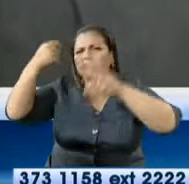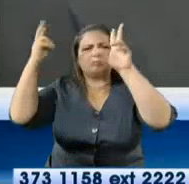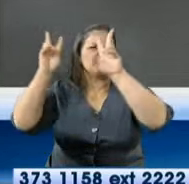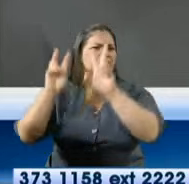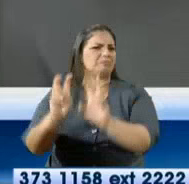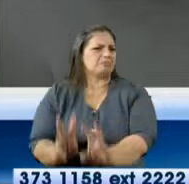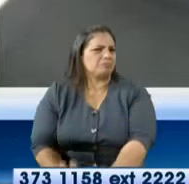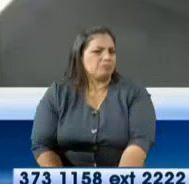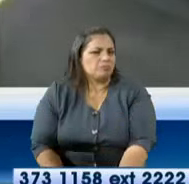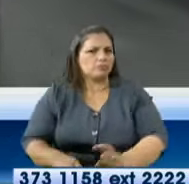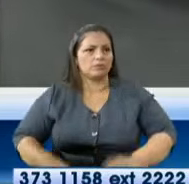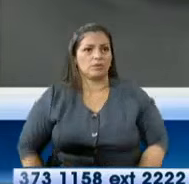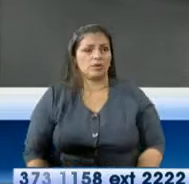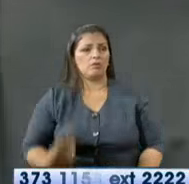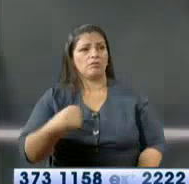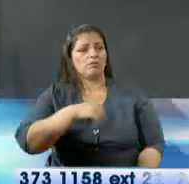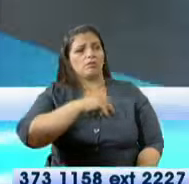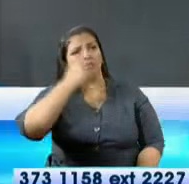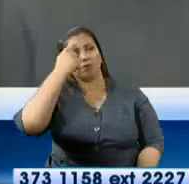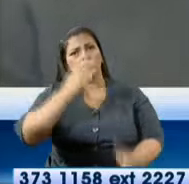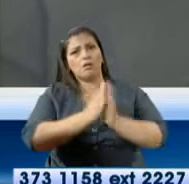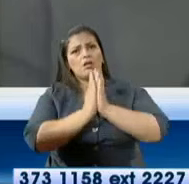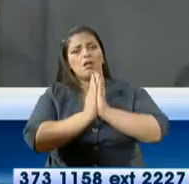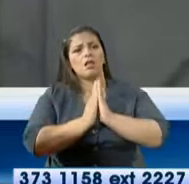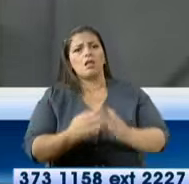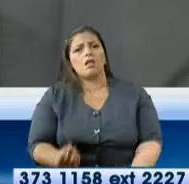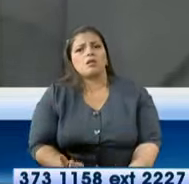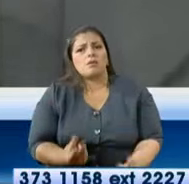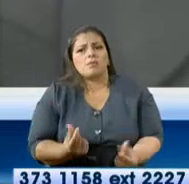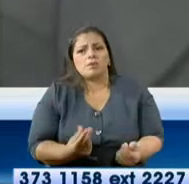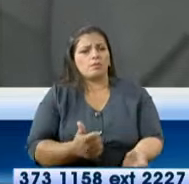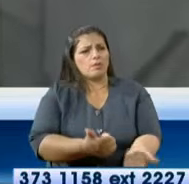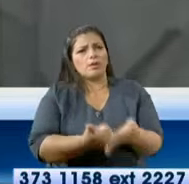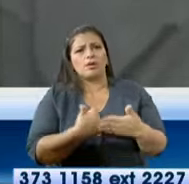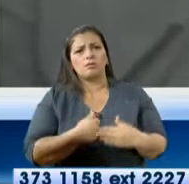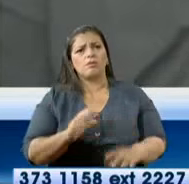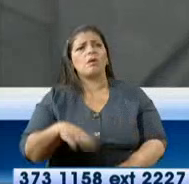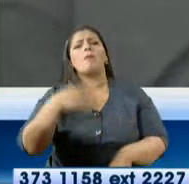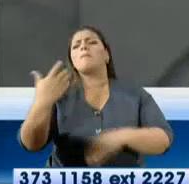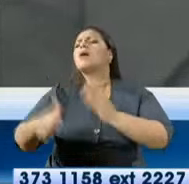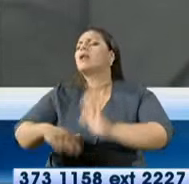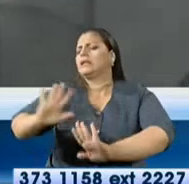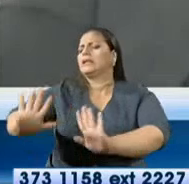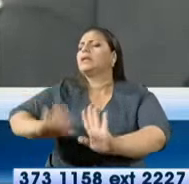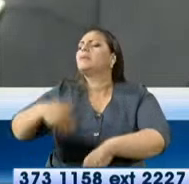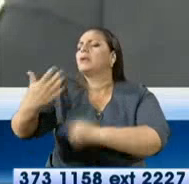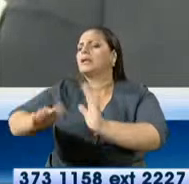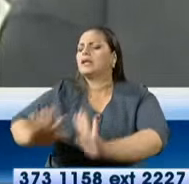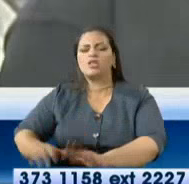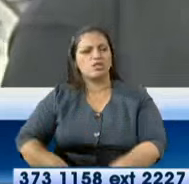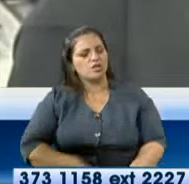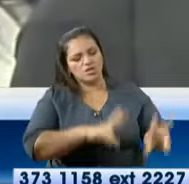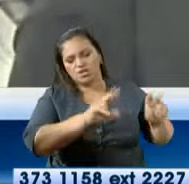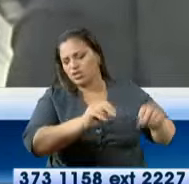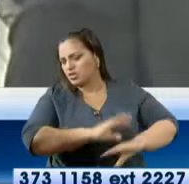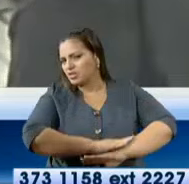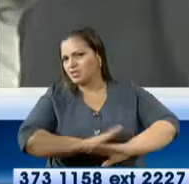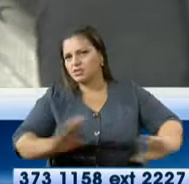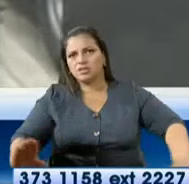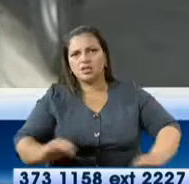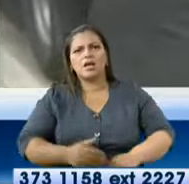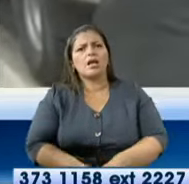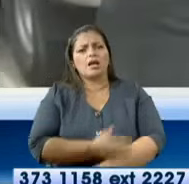que nos vamos a dormir en las laureles, porque ustedes saben bien que nosotros necesitamos aquí y que sea vistoso en todo. Inclusive ya estamos nosotros con el